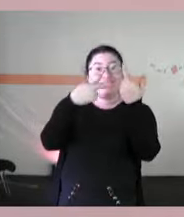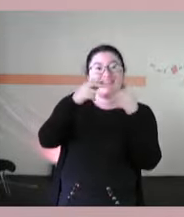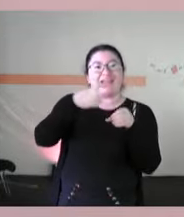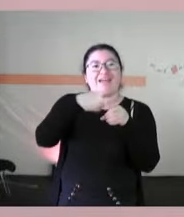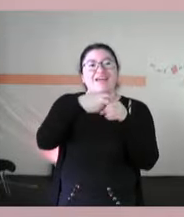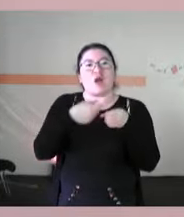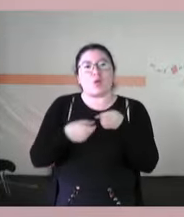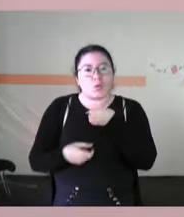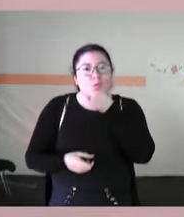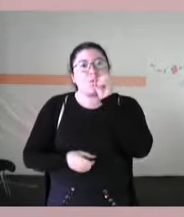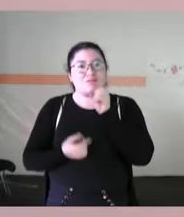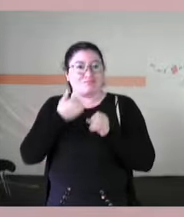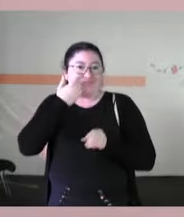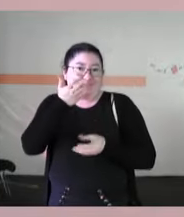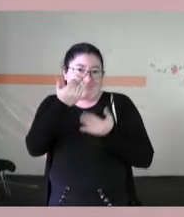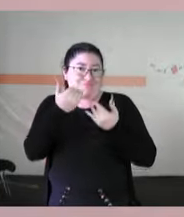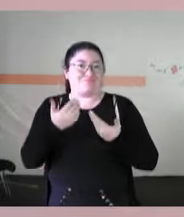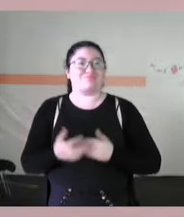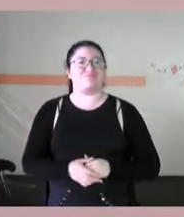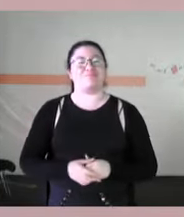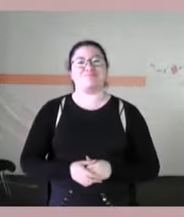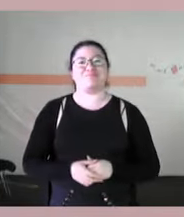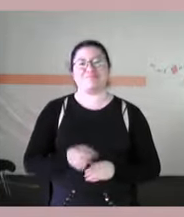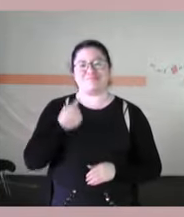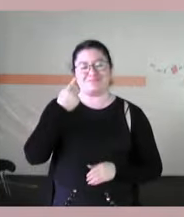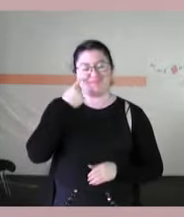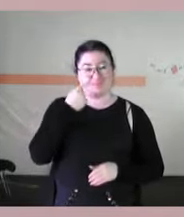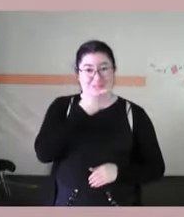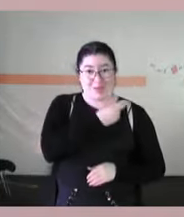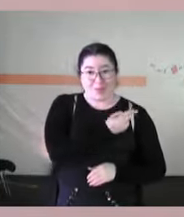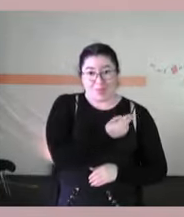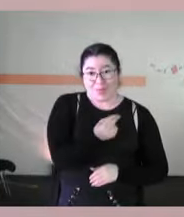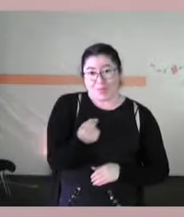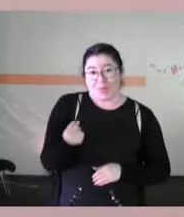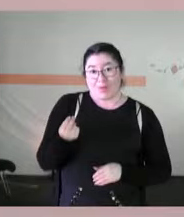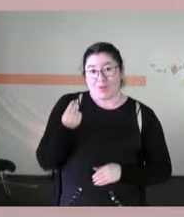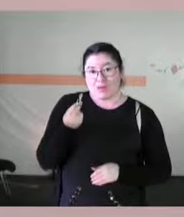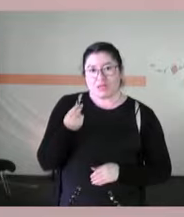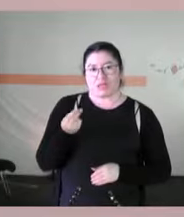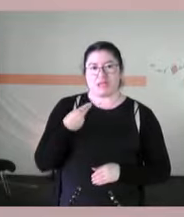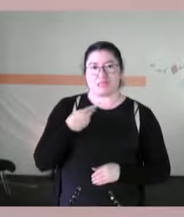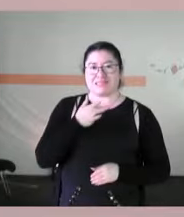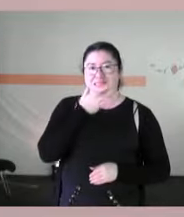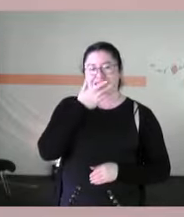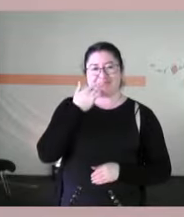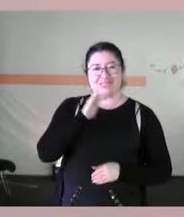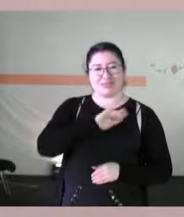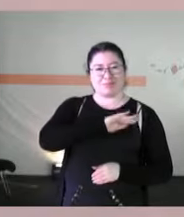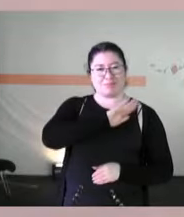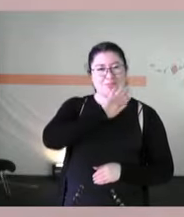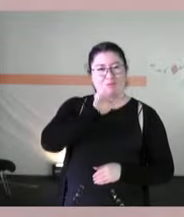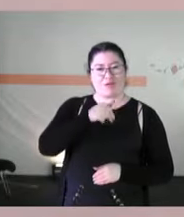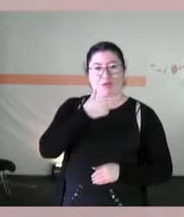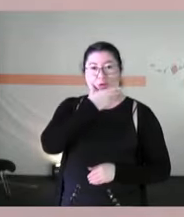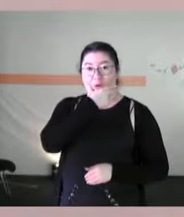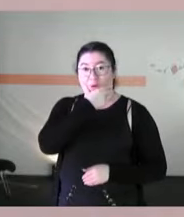cervecita. O sea, si fueran ustedes los que estuvieran muriendo, hombres queridos que están